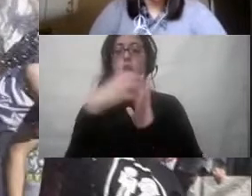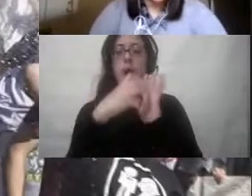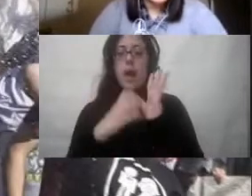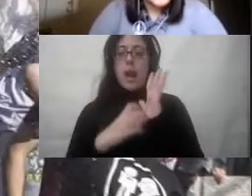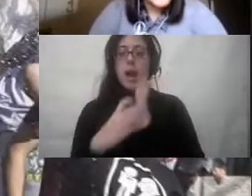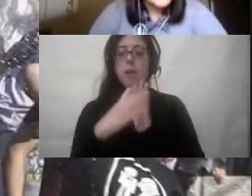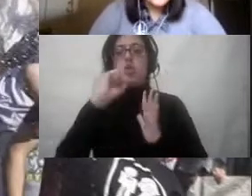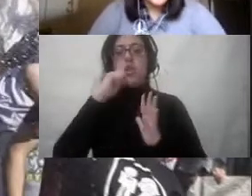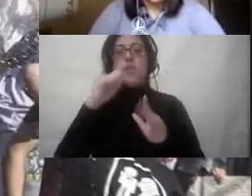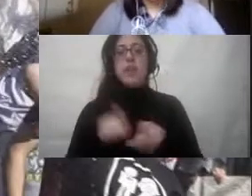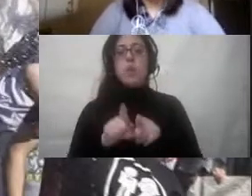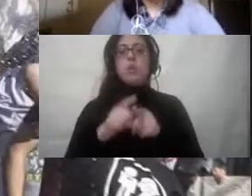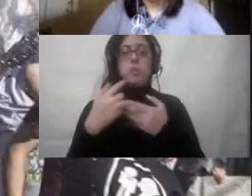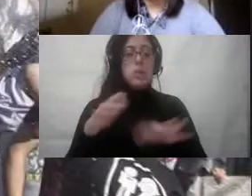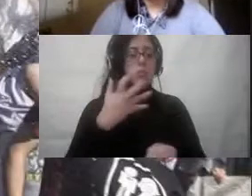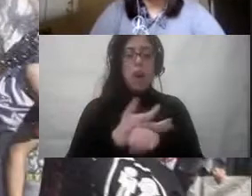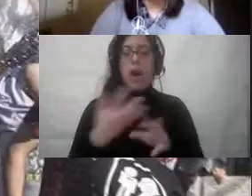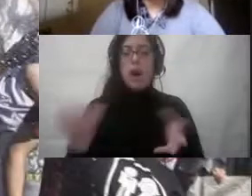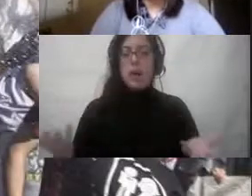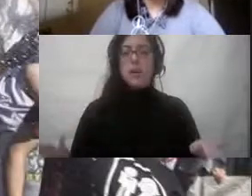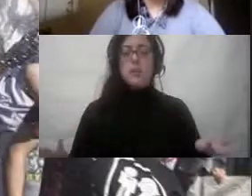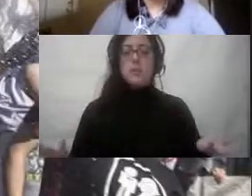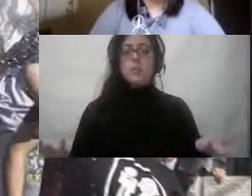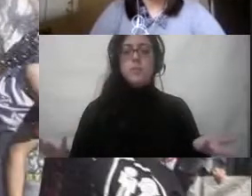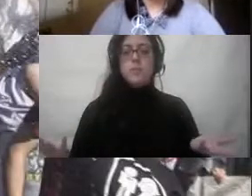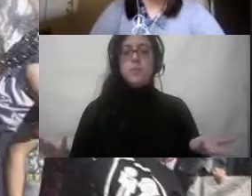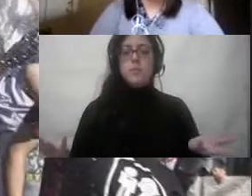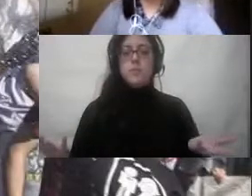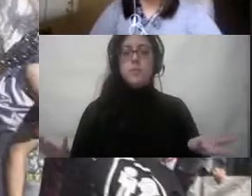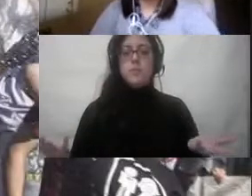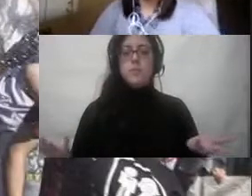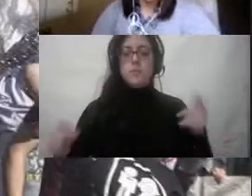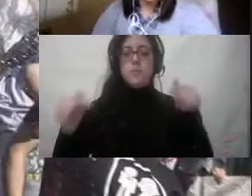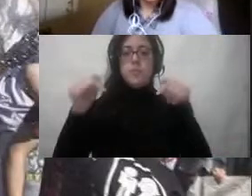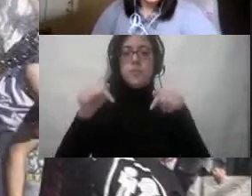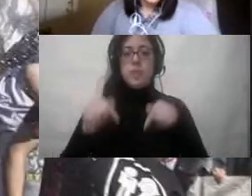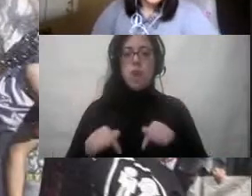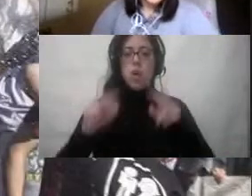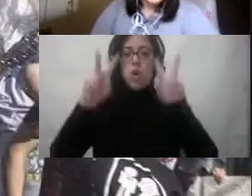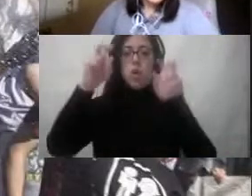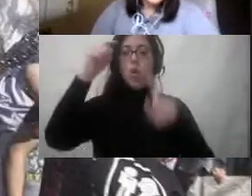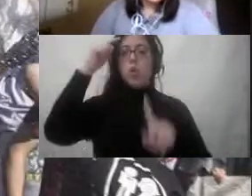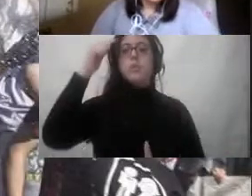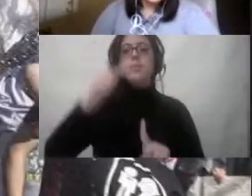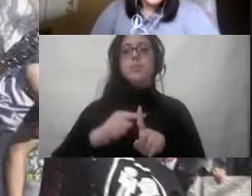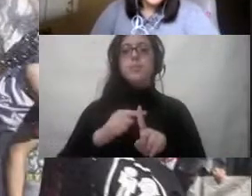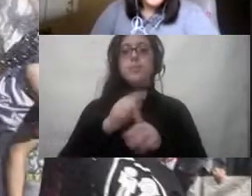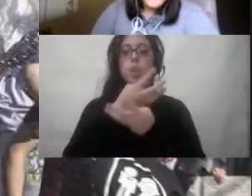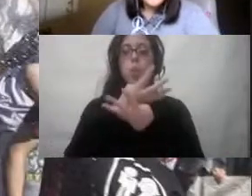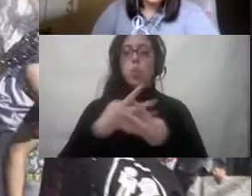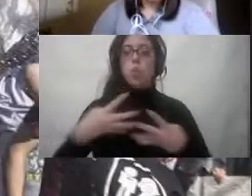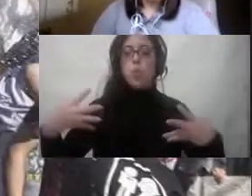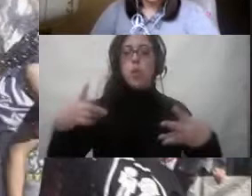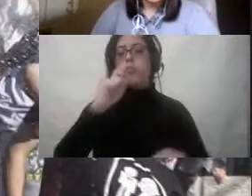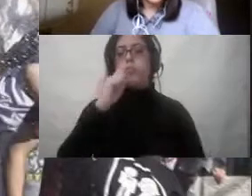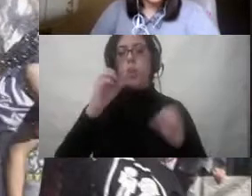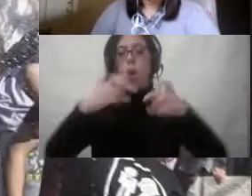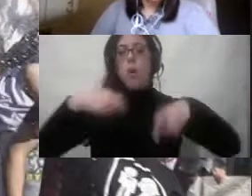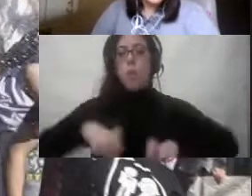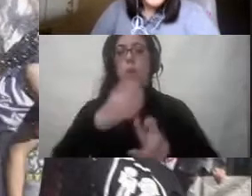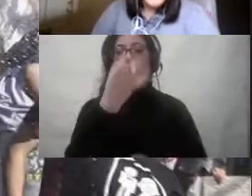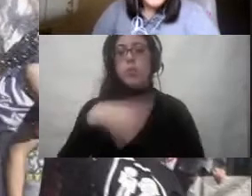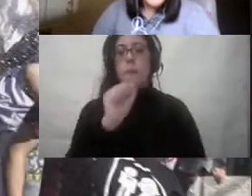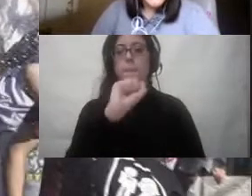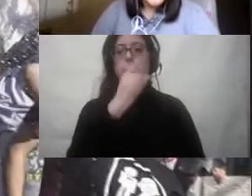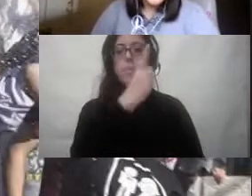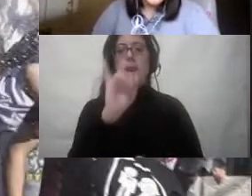muy abultado en contenido. Y ahora la priorización curricular nos da la oportunidad única, por primera vez en la historia